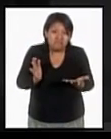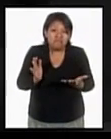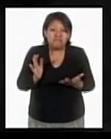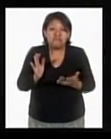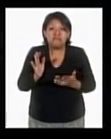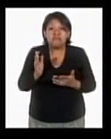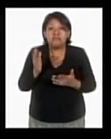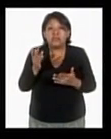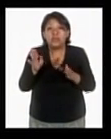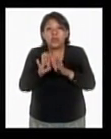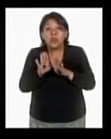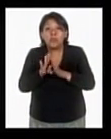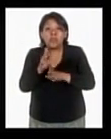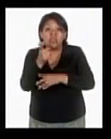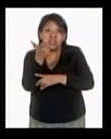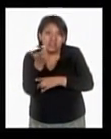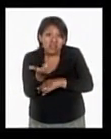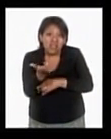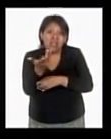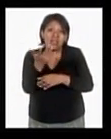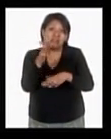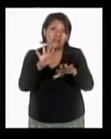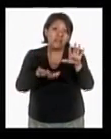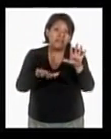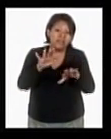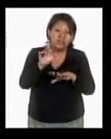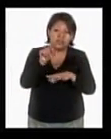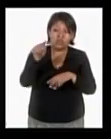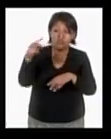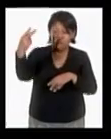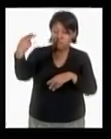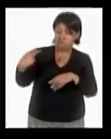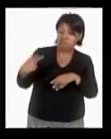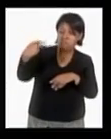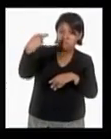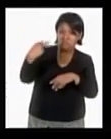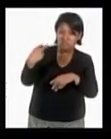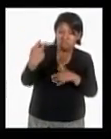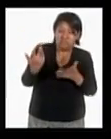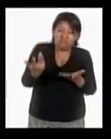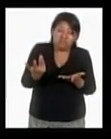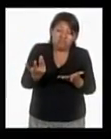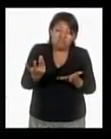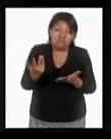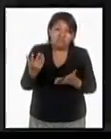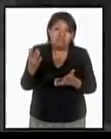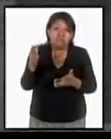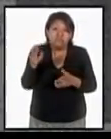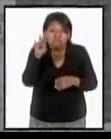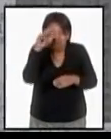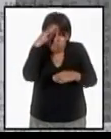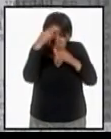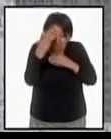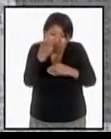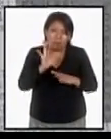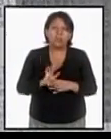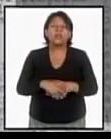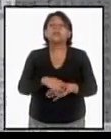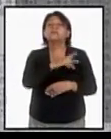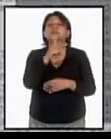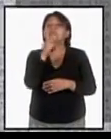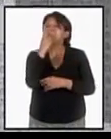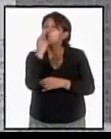del económico, el dinero a veces, cuando ellos vean a nosotros, pienso que hay roles, ¿no? 4